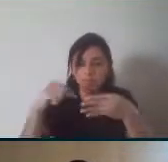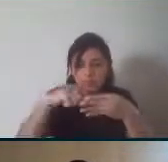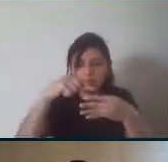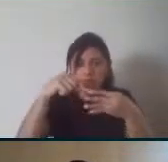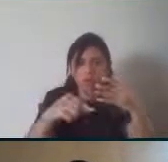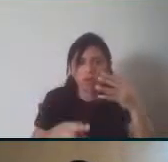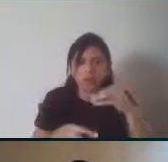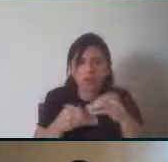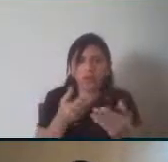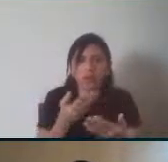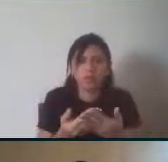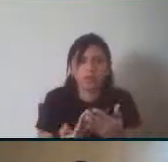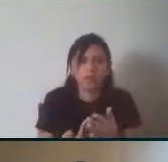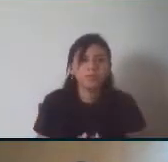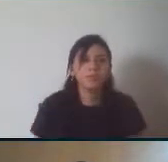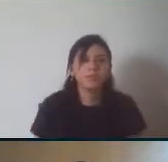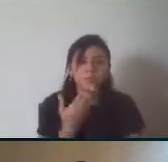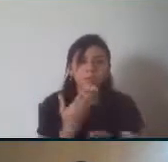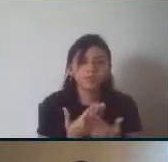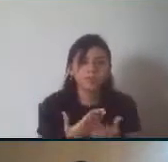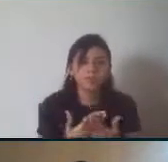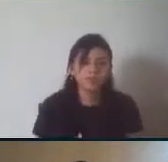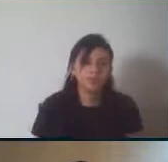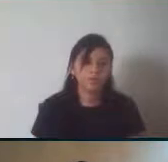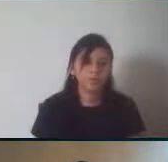Muchas gracias.